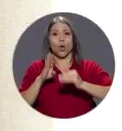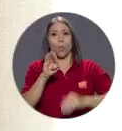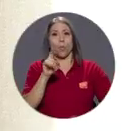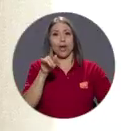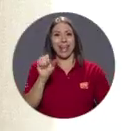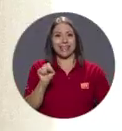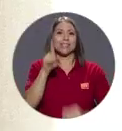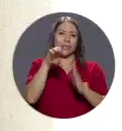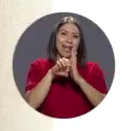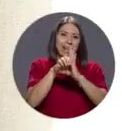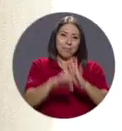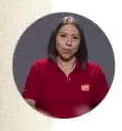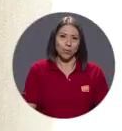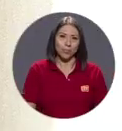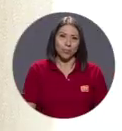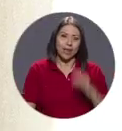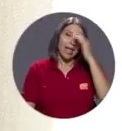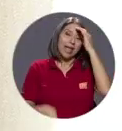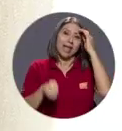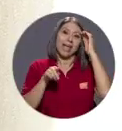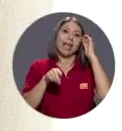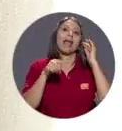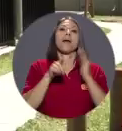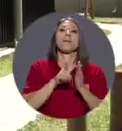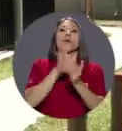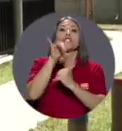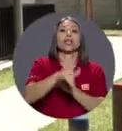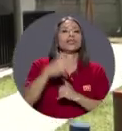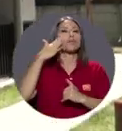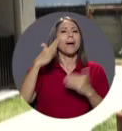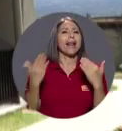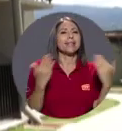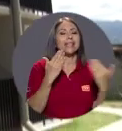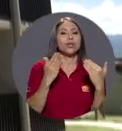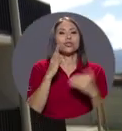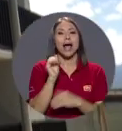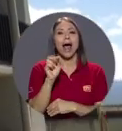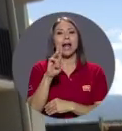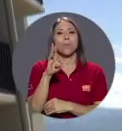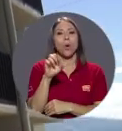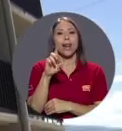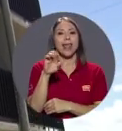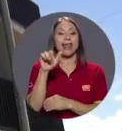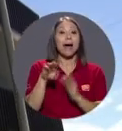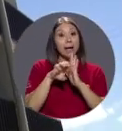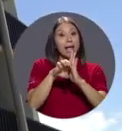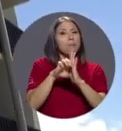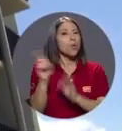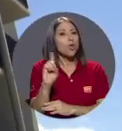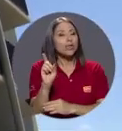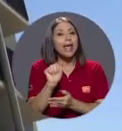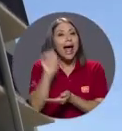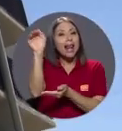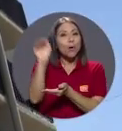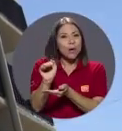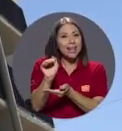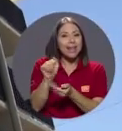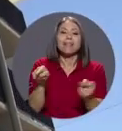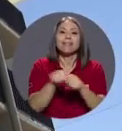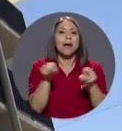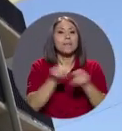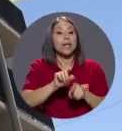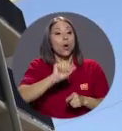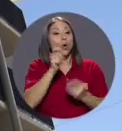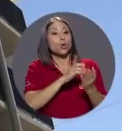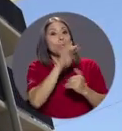Bueno, proyectos semejantes a La Arboleda están localizados, por ejemplo, en Alajuelita. Estamos desarrollando otro proyecto